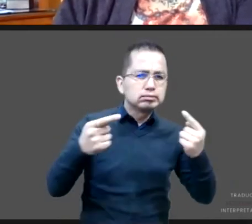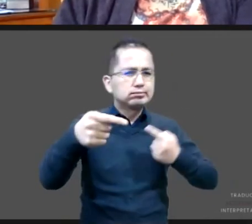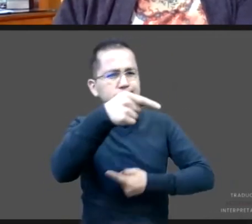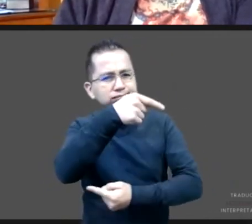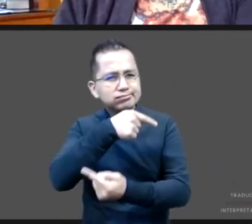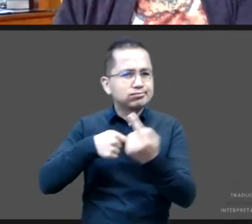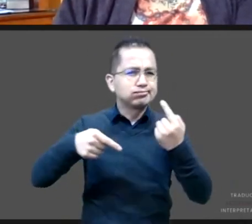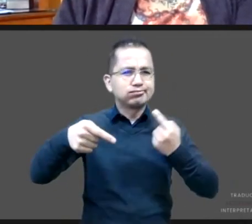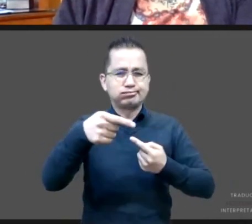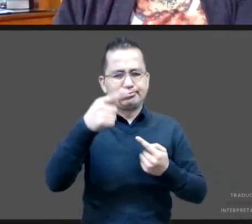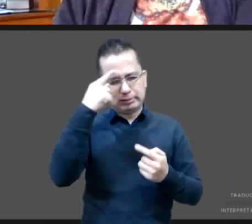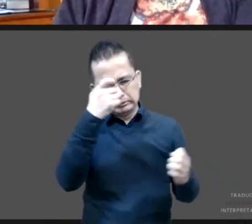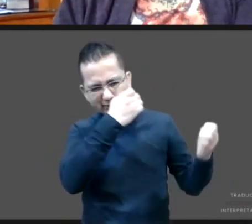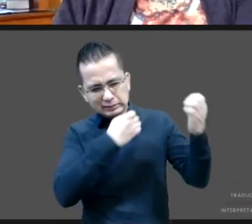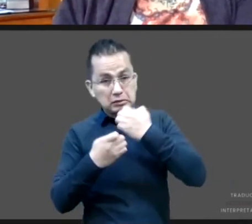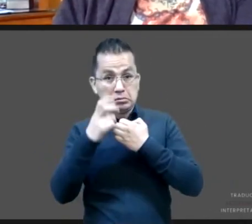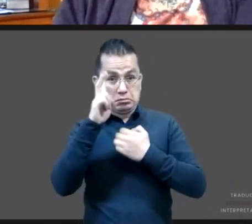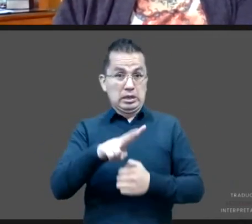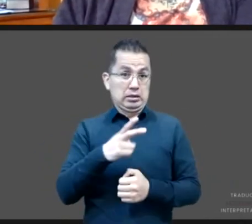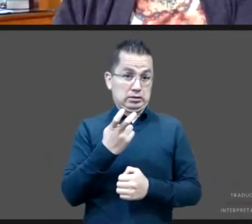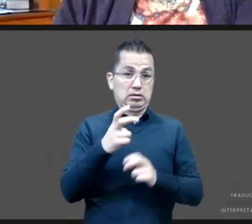está siendo sumamente interesante